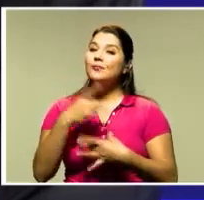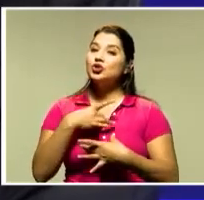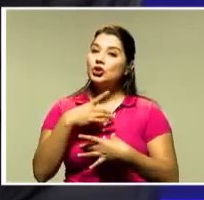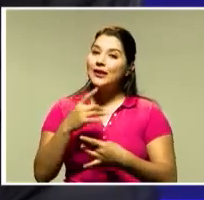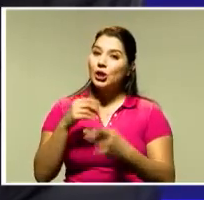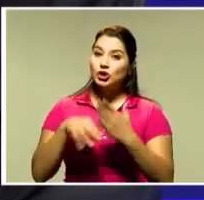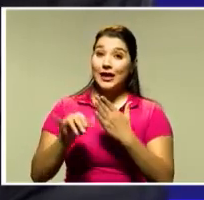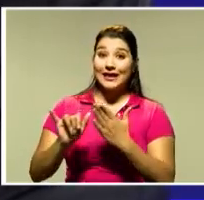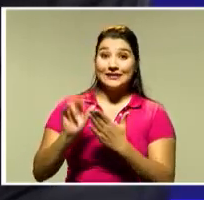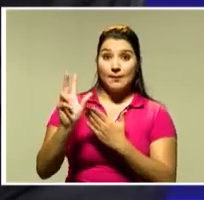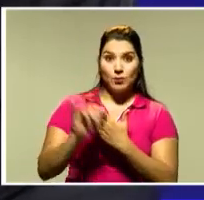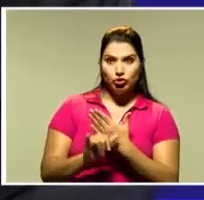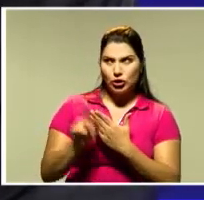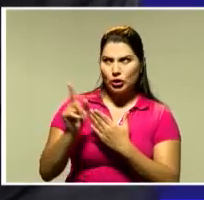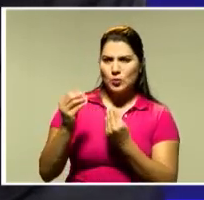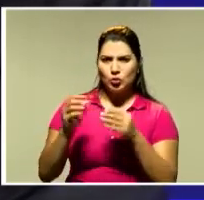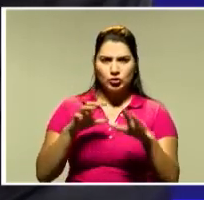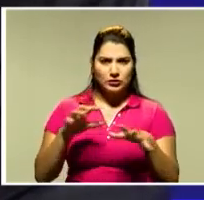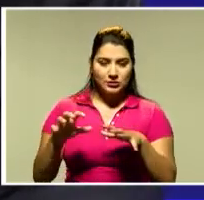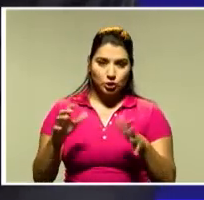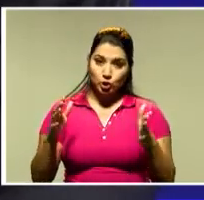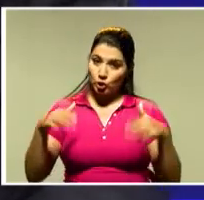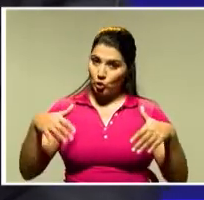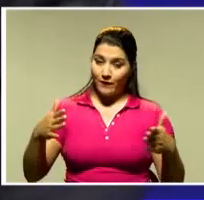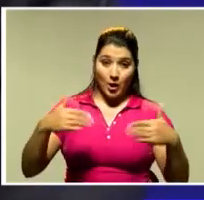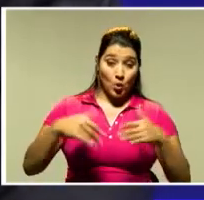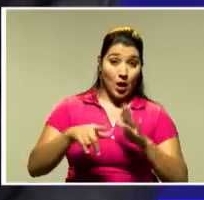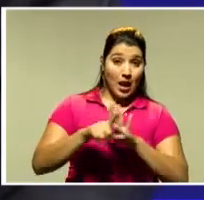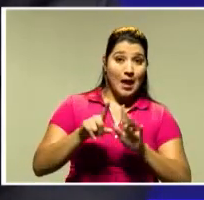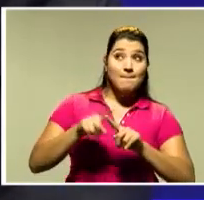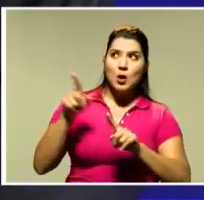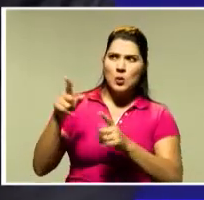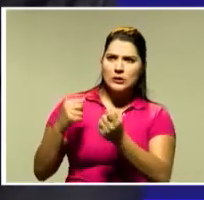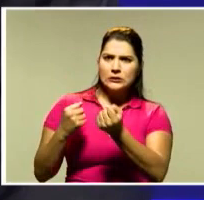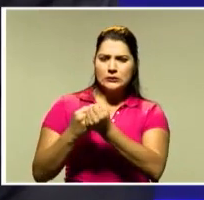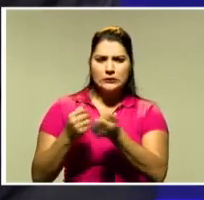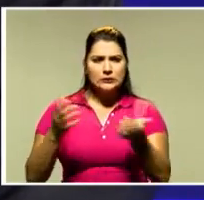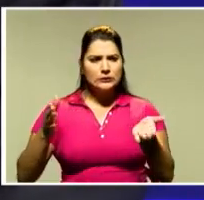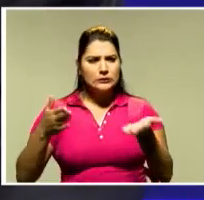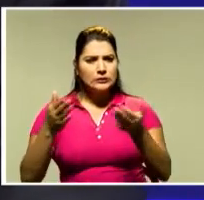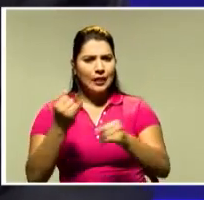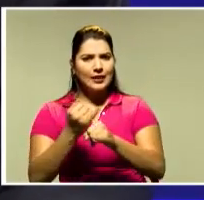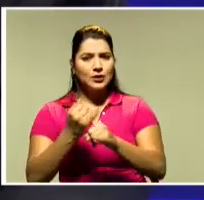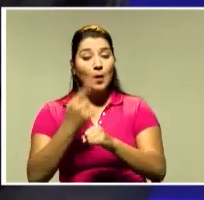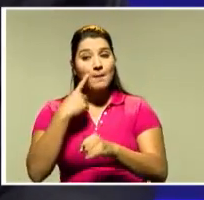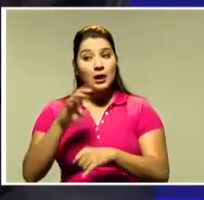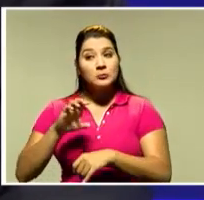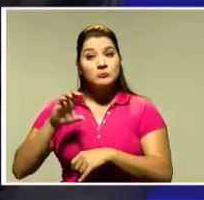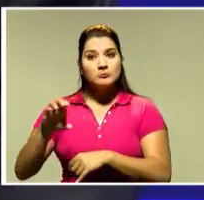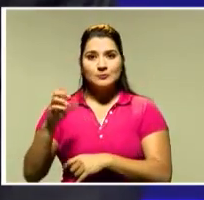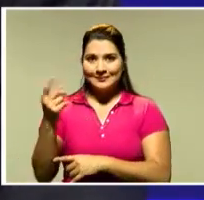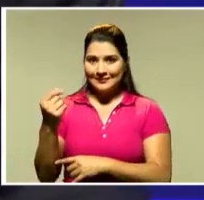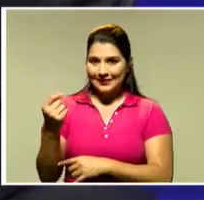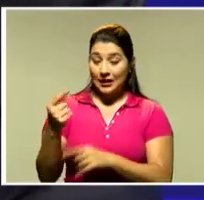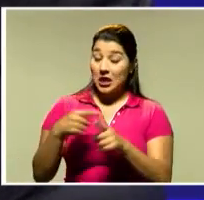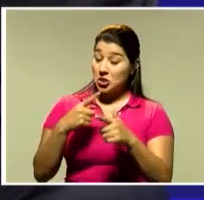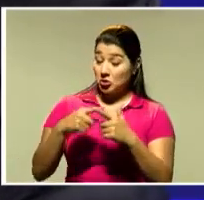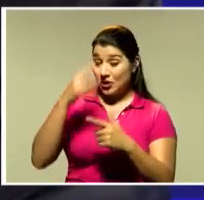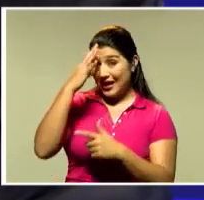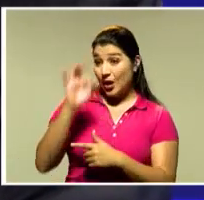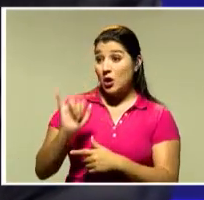que ha estado muy activa, aún sin ley, tratando de empujar a las instituciones a que inviertan. Entonces me parece que aquí hay una